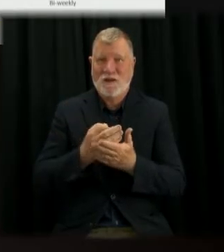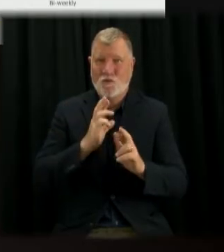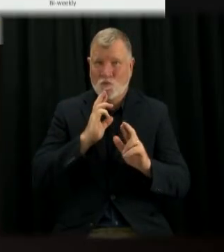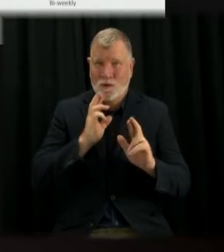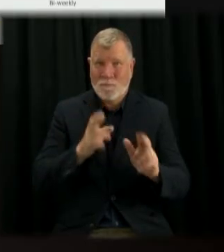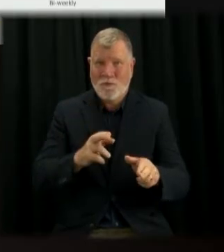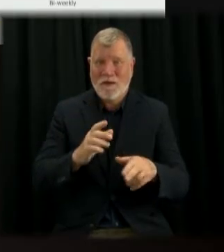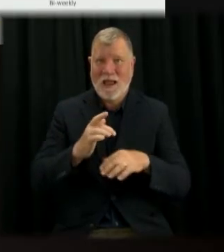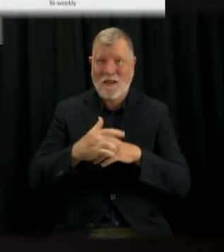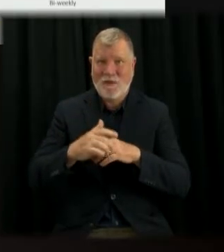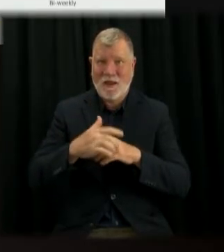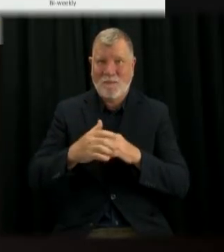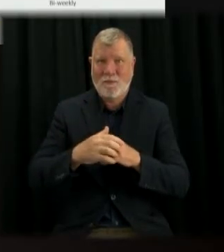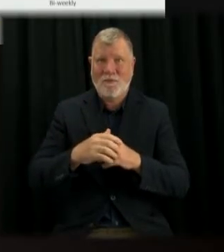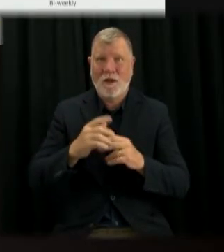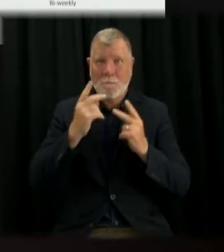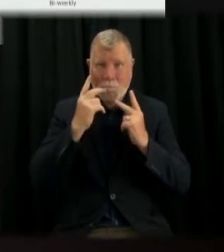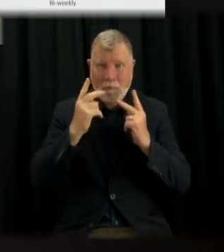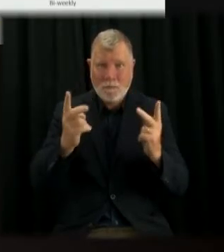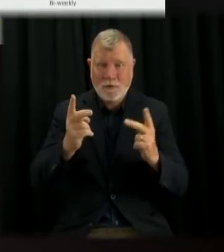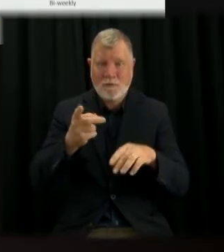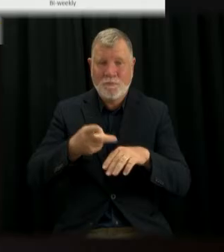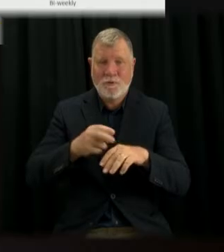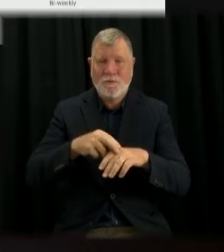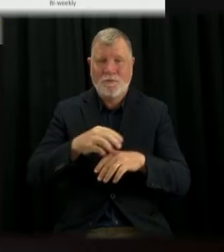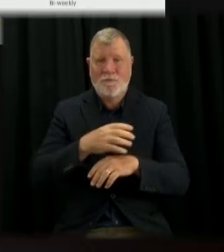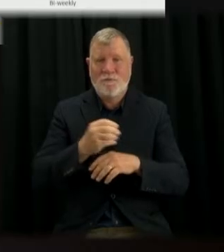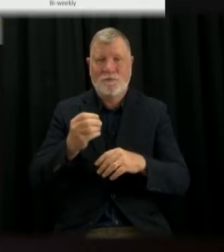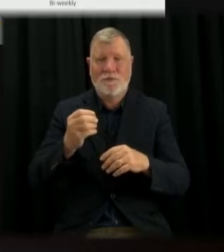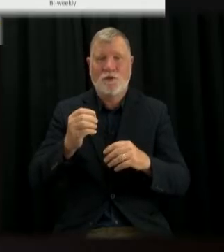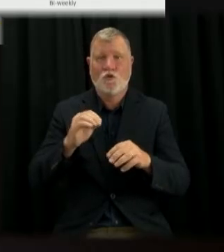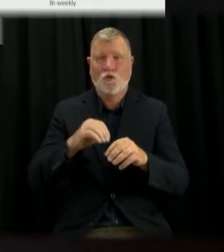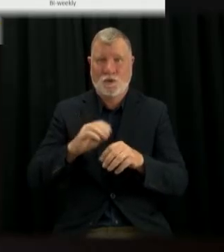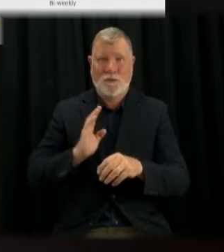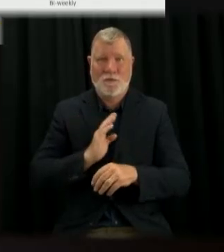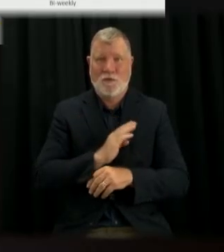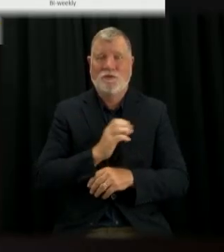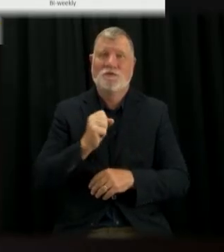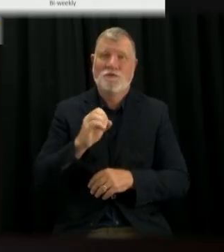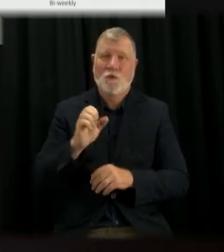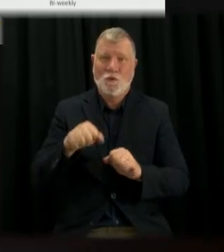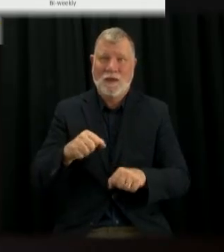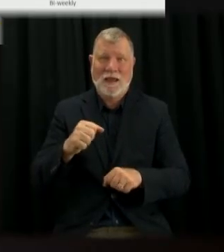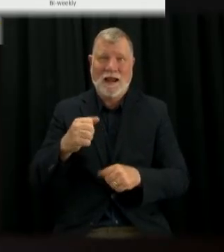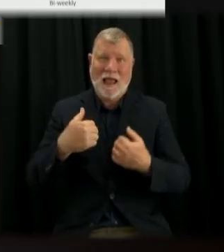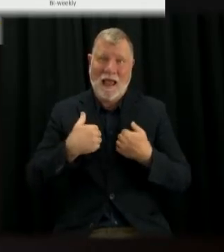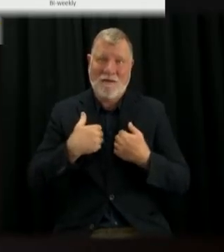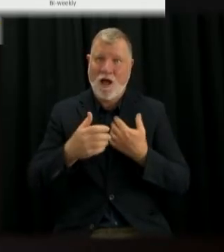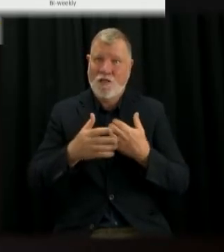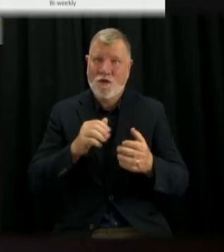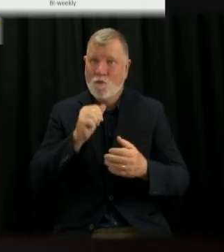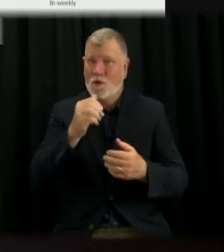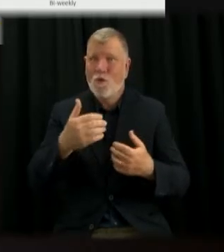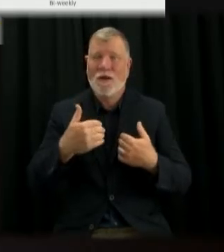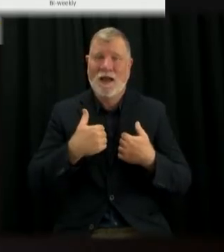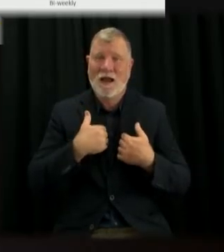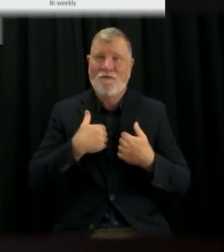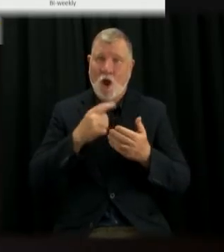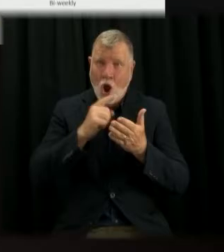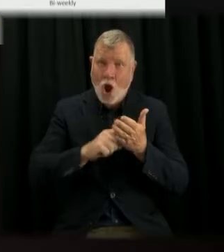44 informes financieros públicos para el pueblo y para la Junta, para que tengan, aunque